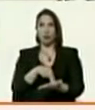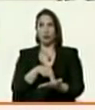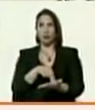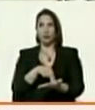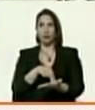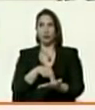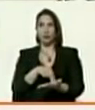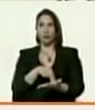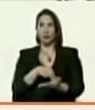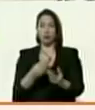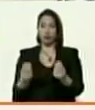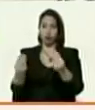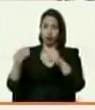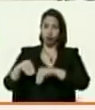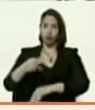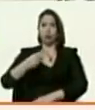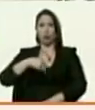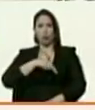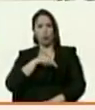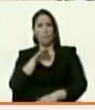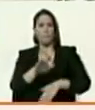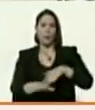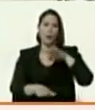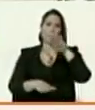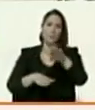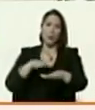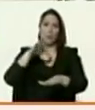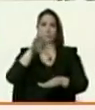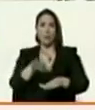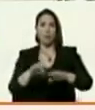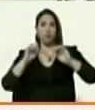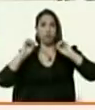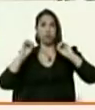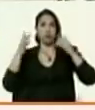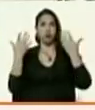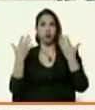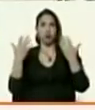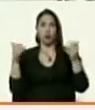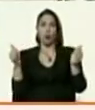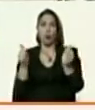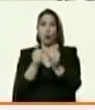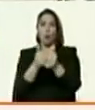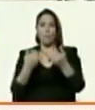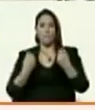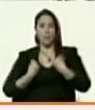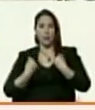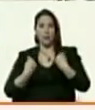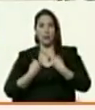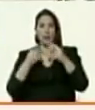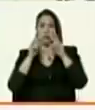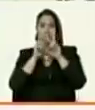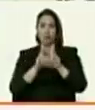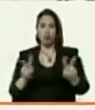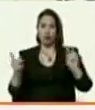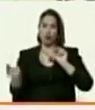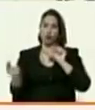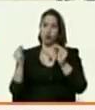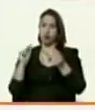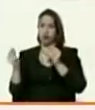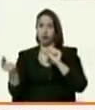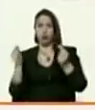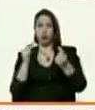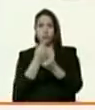en conjunto damos un paso adelante para lograr la convivencia pacífica, el debate